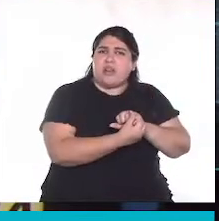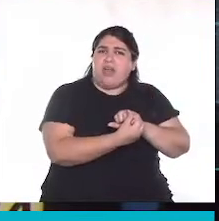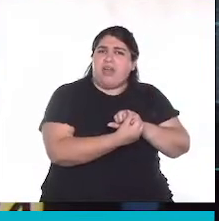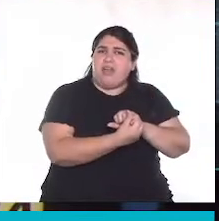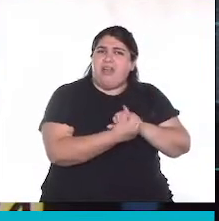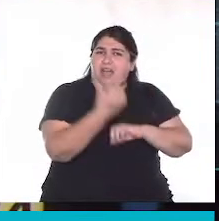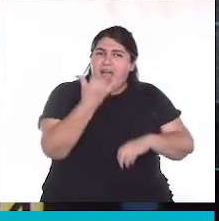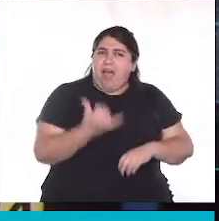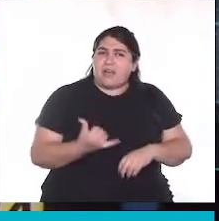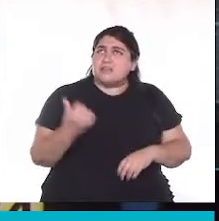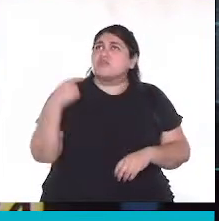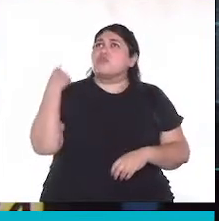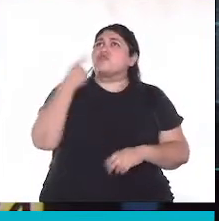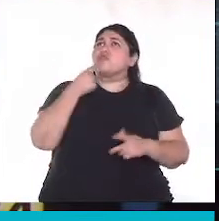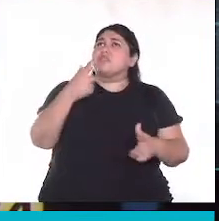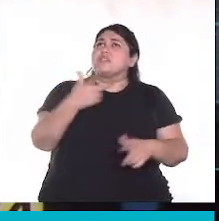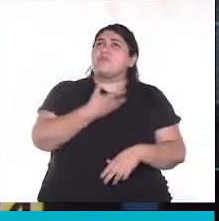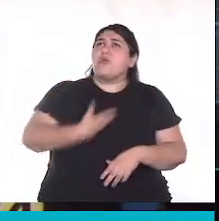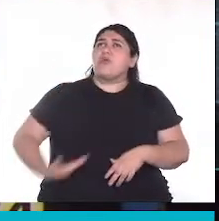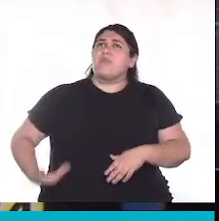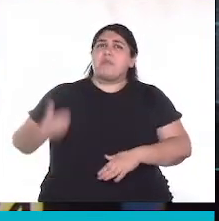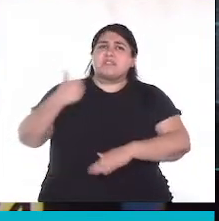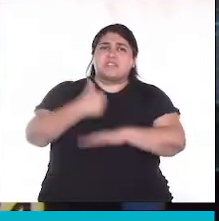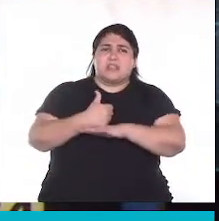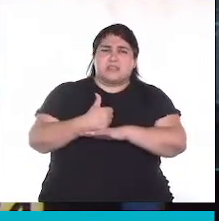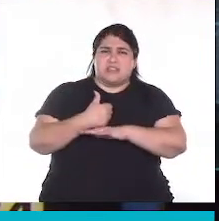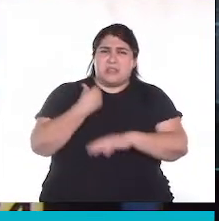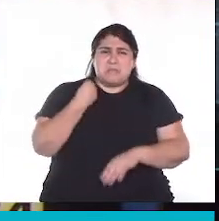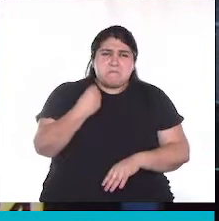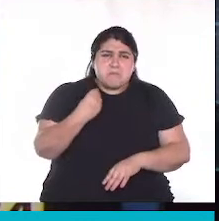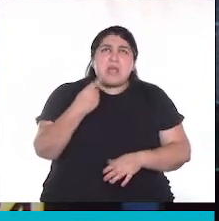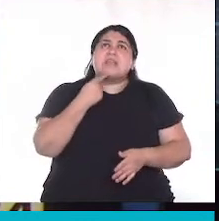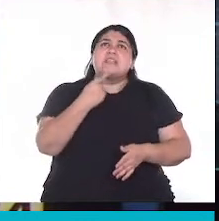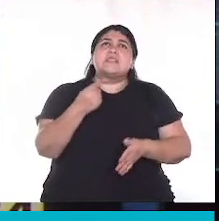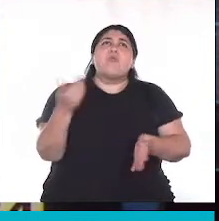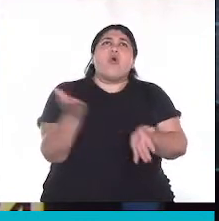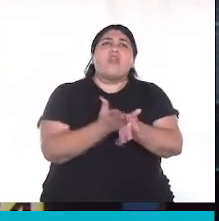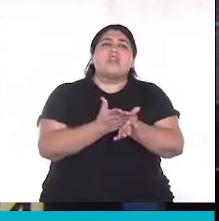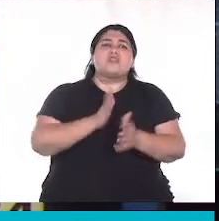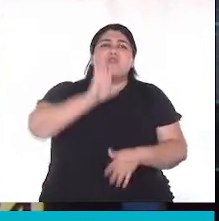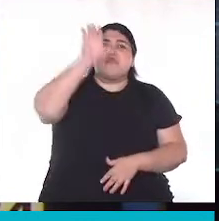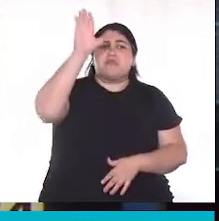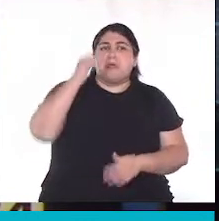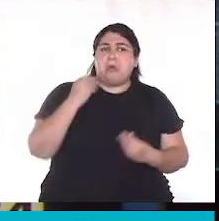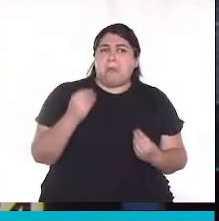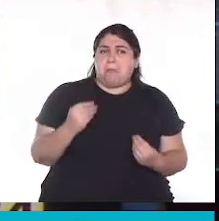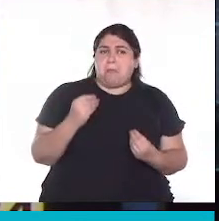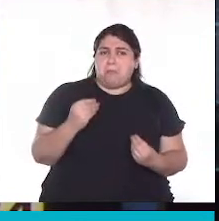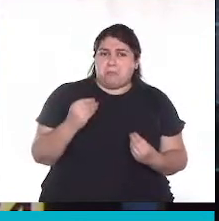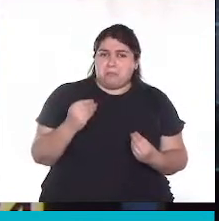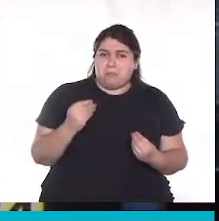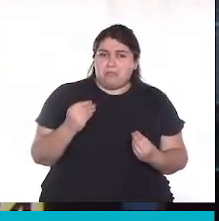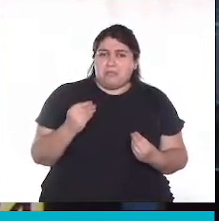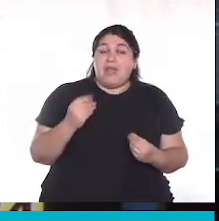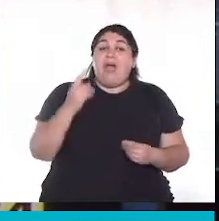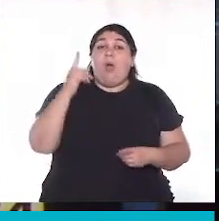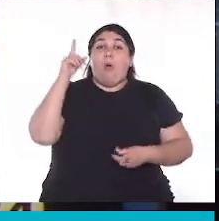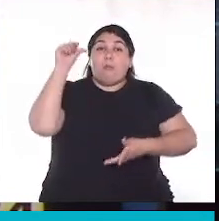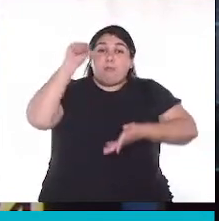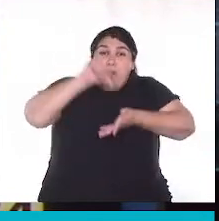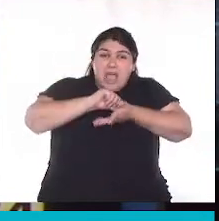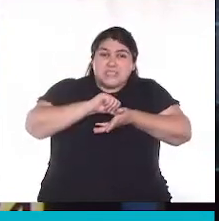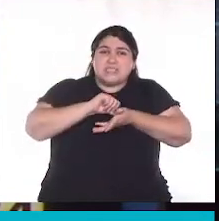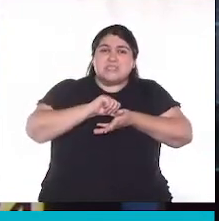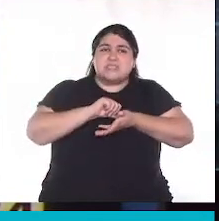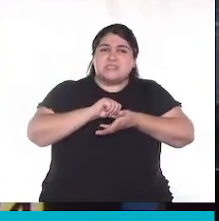Estado presente podemos estar hablando? ¿De qué futuro, derecho al futuro hablamos? Los países que toman el camino